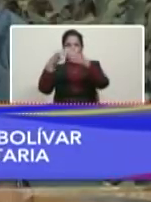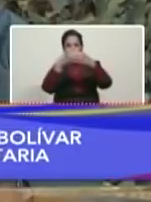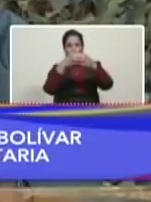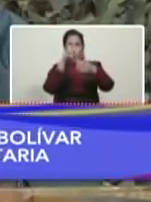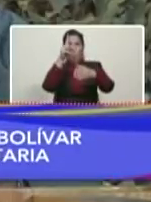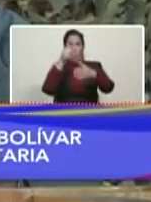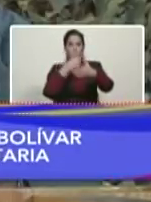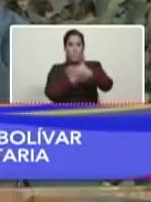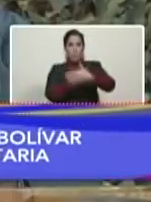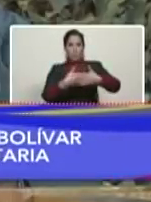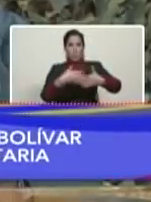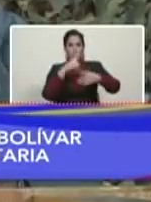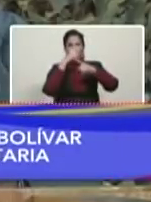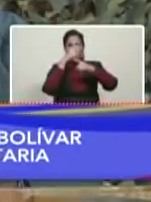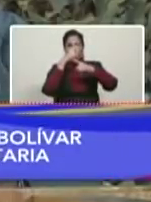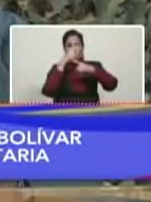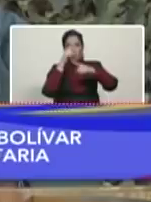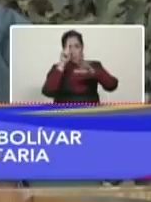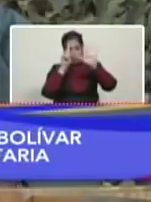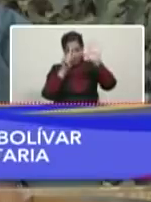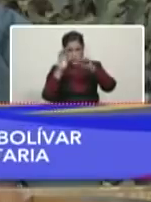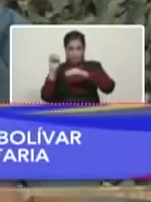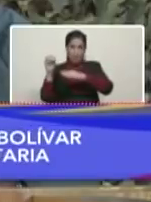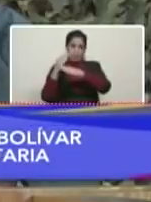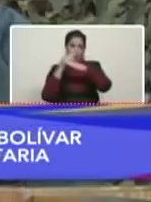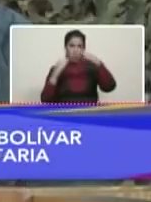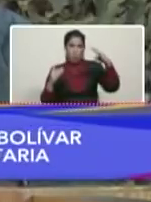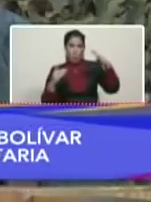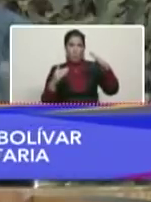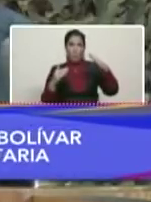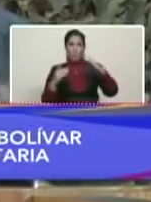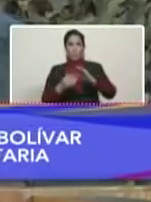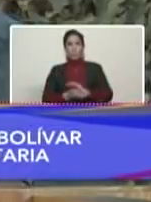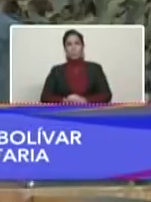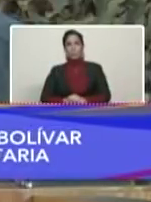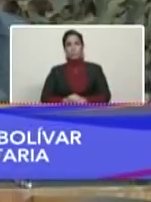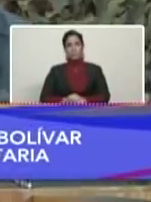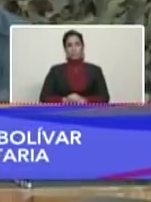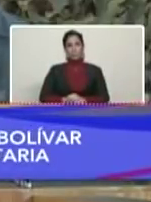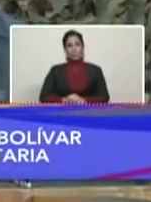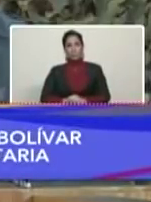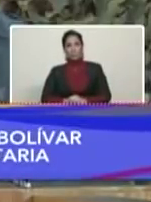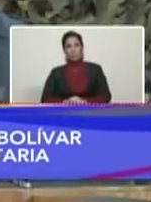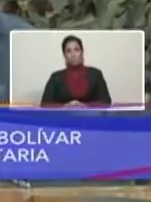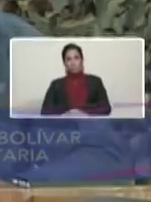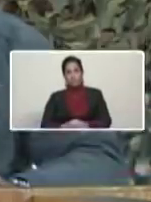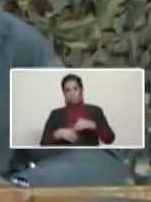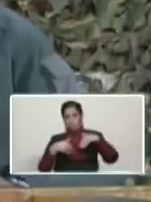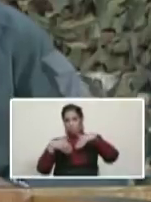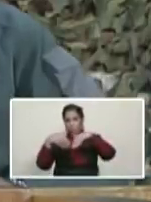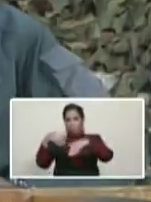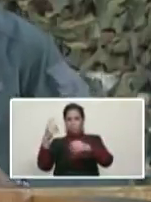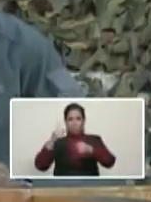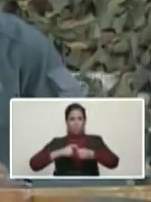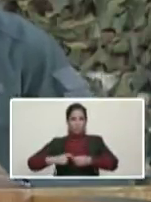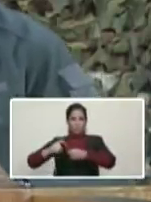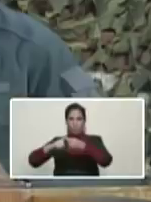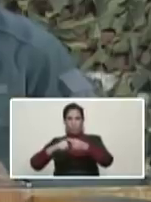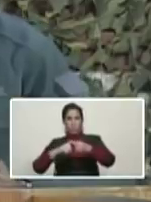1.600.000 milicianos. Imagínense ustedes todo lo que podemos hacer este año. En cada